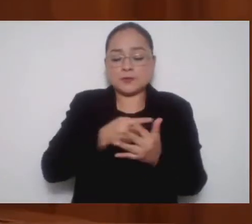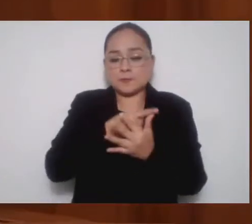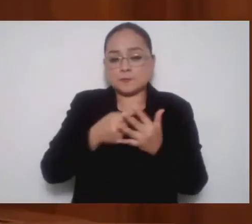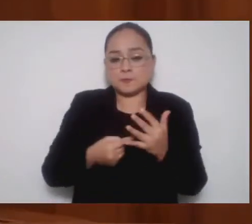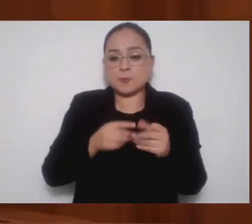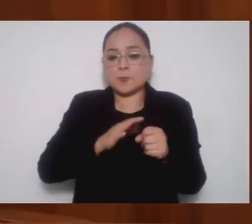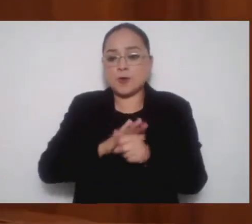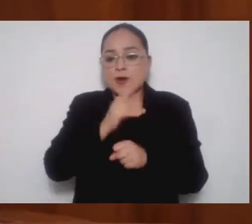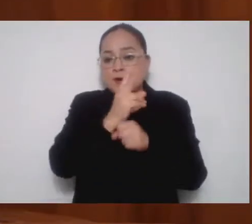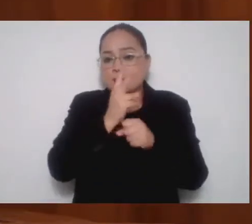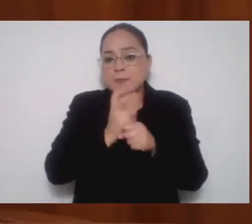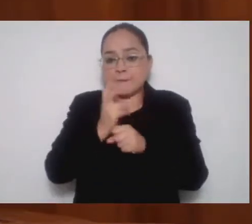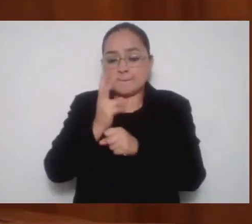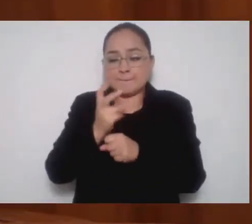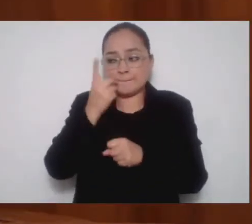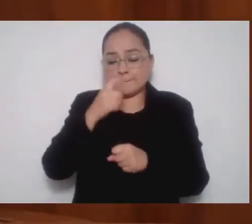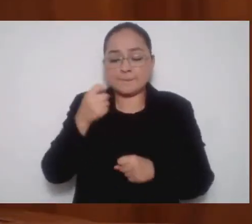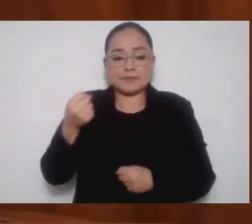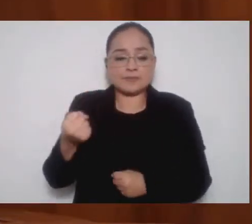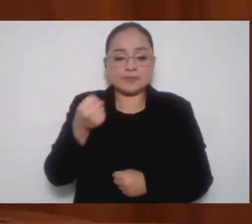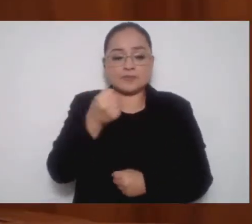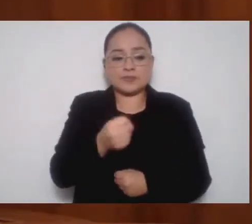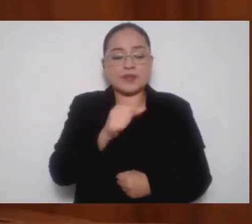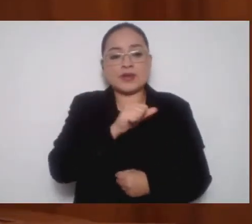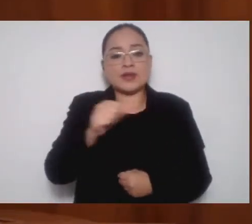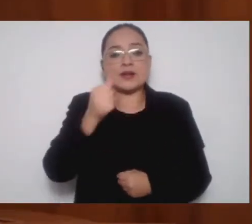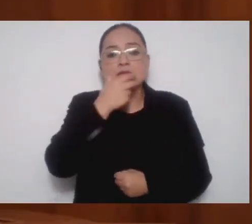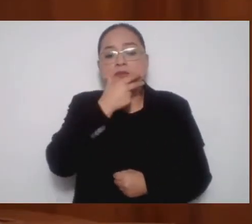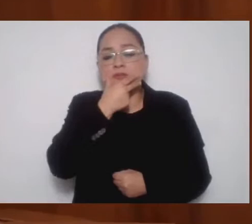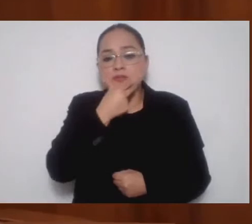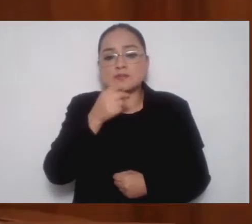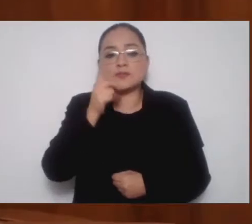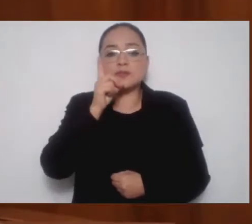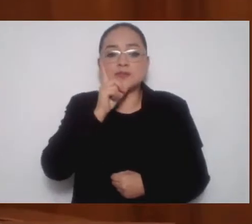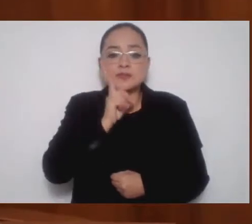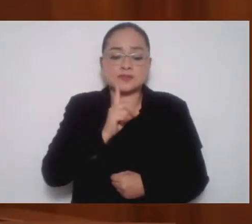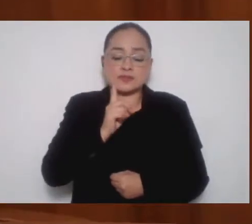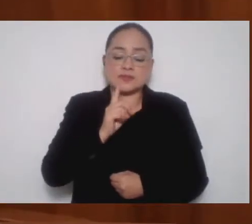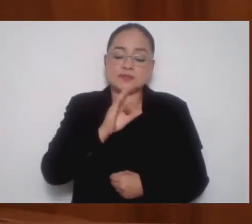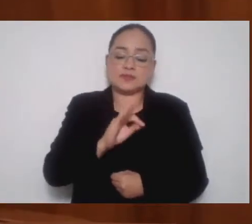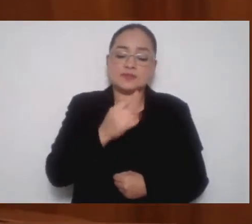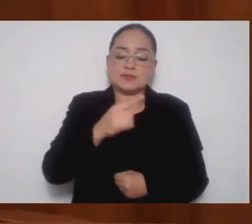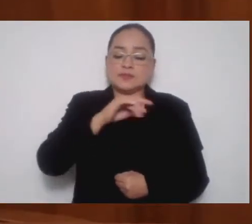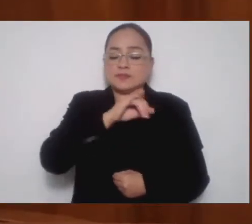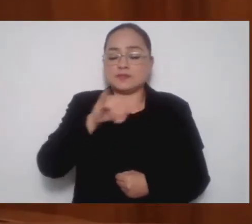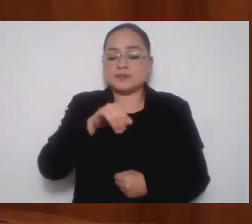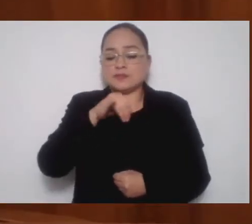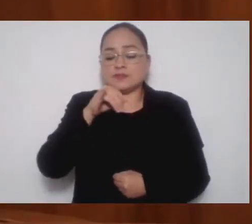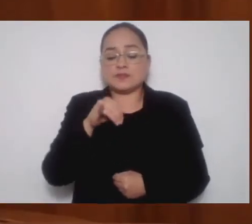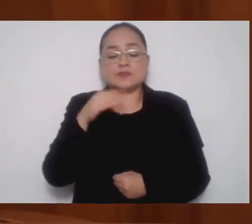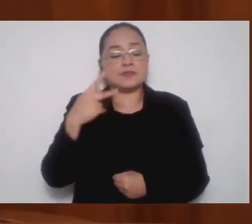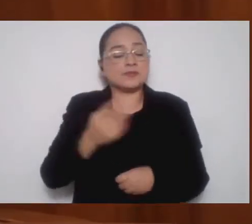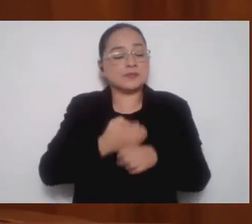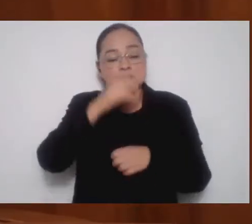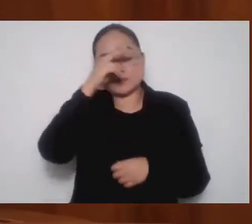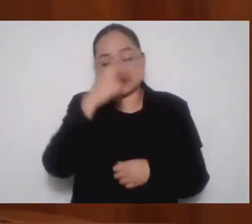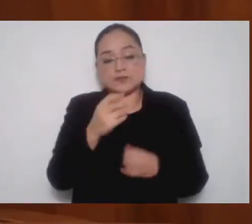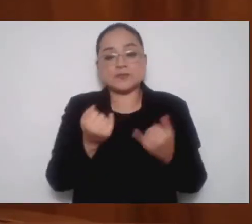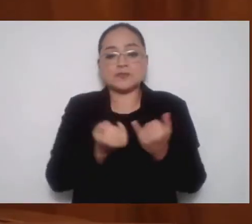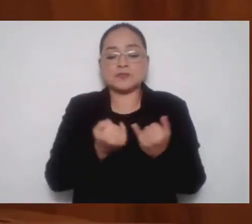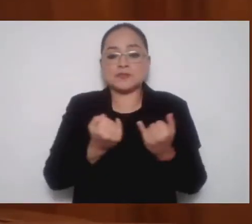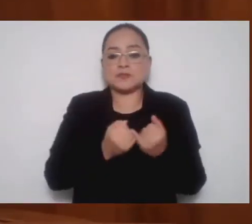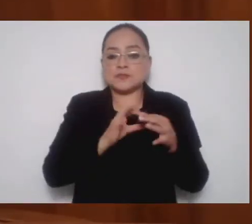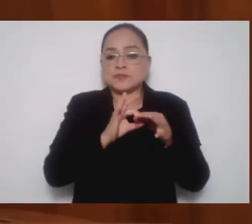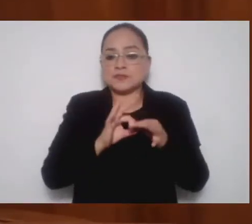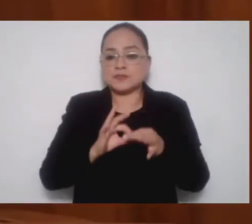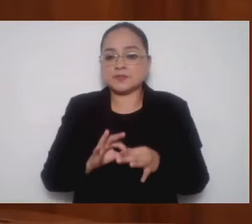la convocatoria para designar a la o el Fiscal General de Justicia del Estado de México, y con